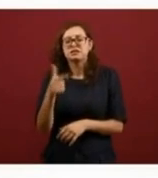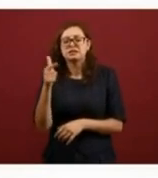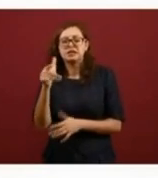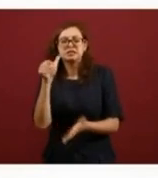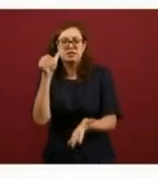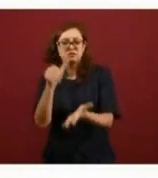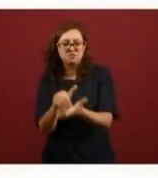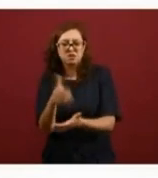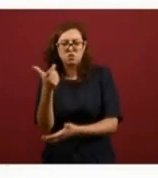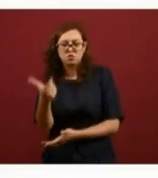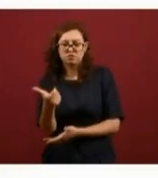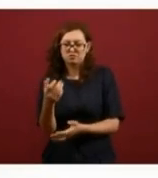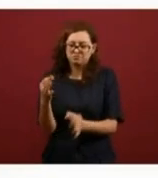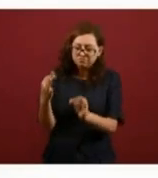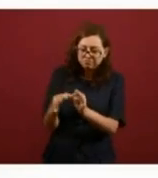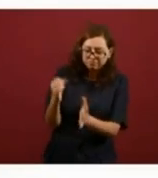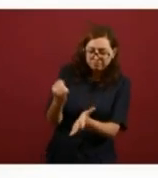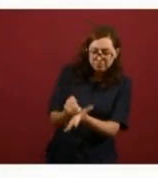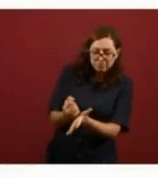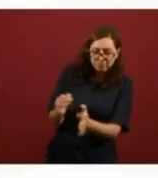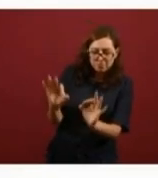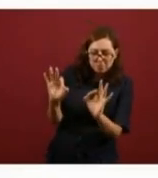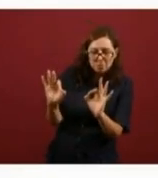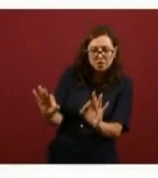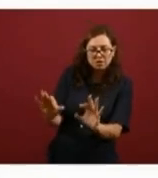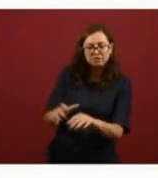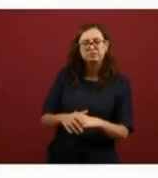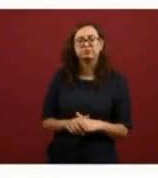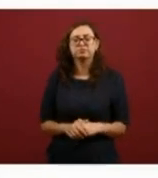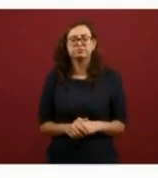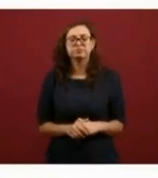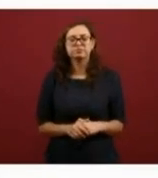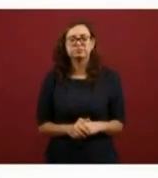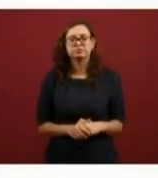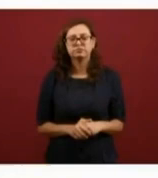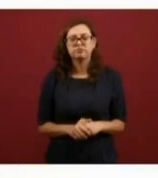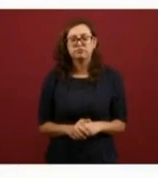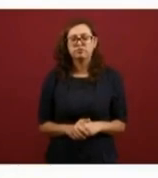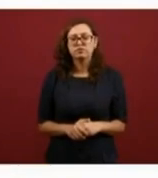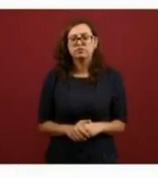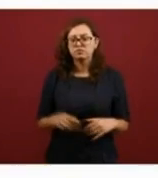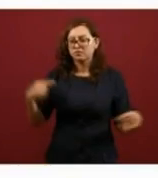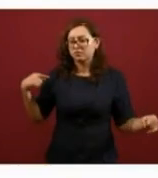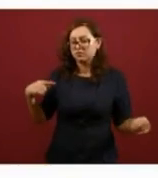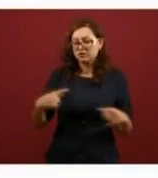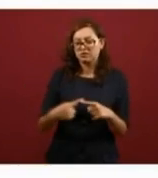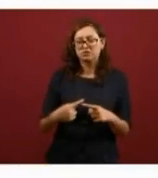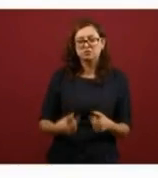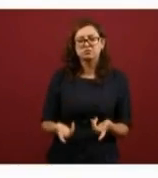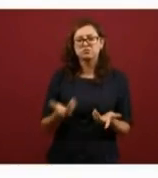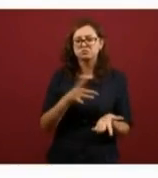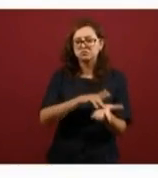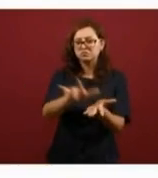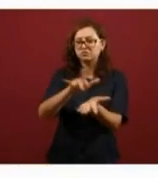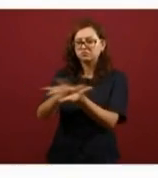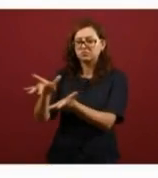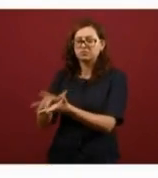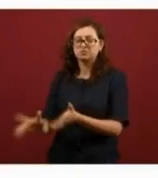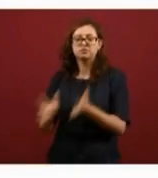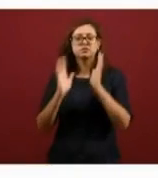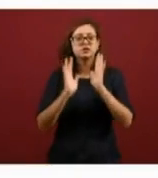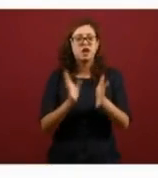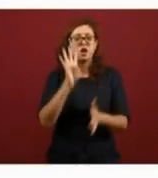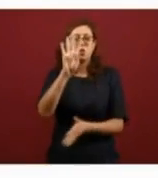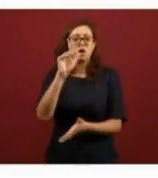aprobada y su registro. Hasta este momento de la meta programada se han entregado apoyos a